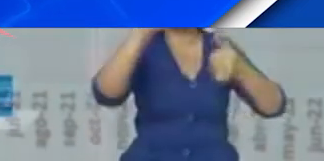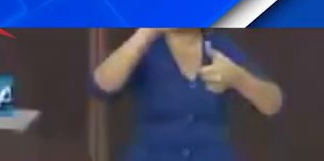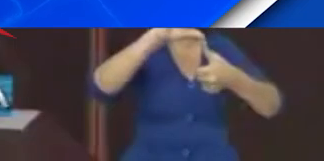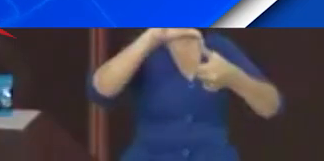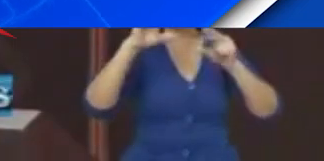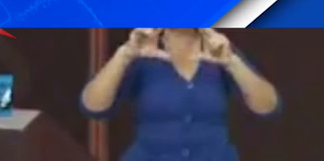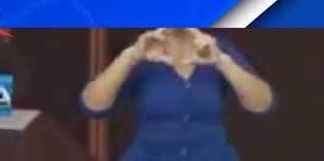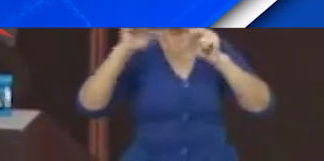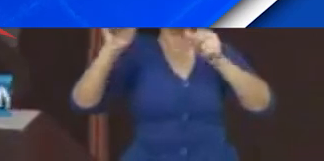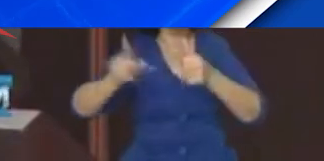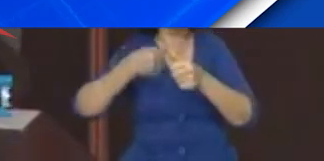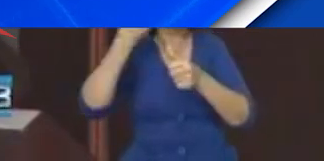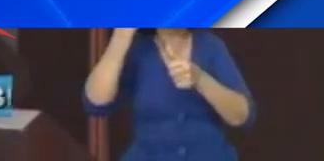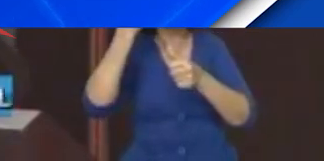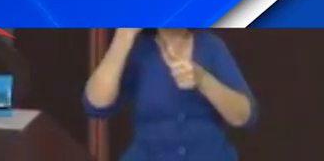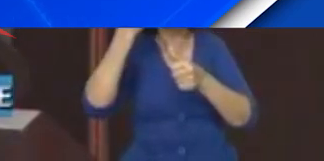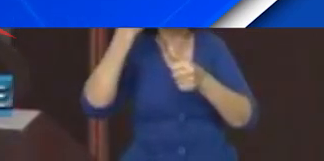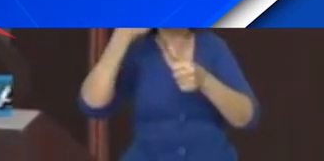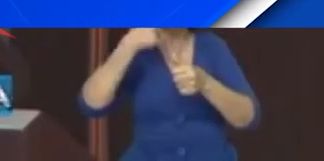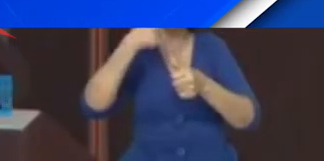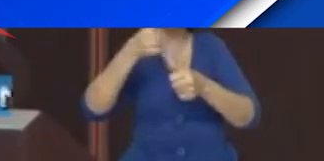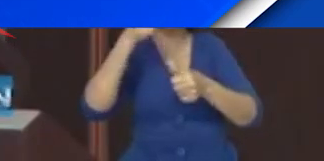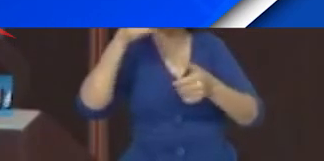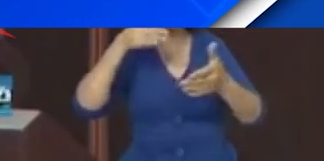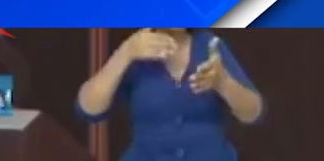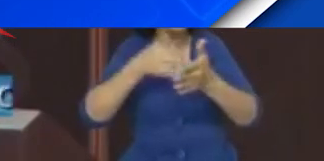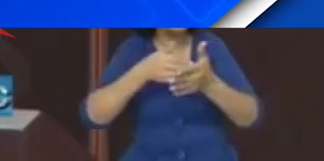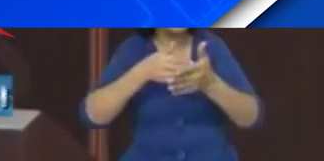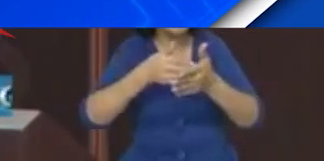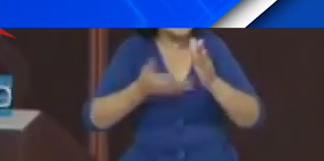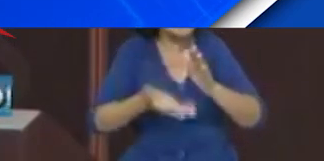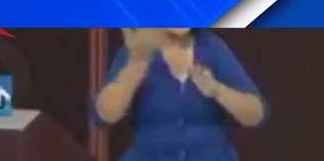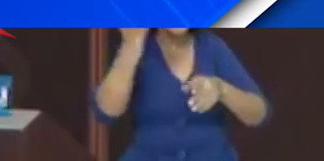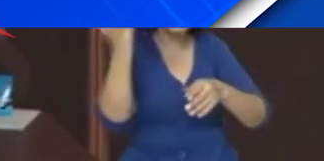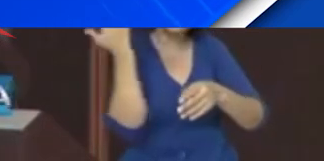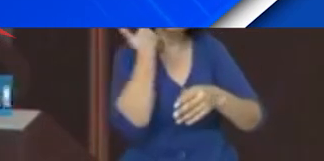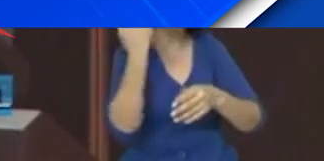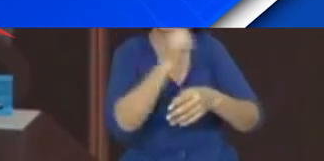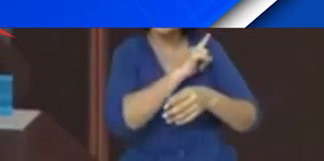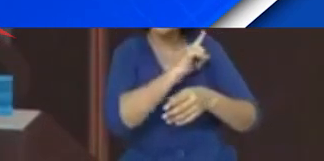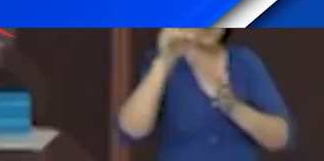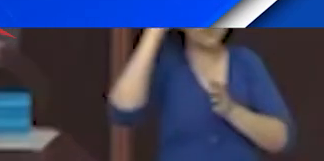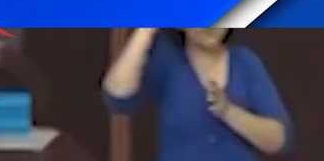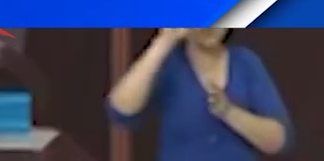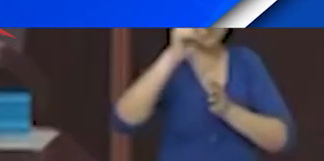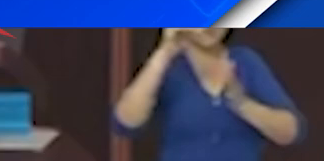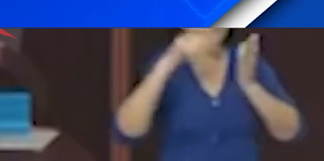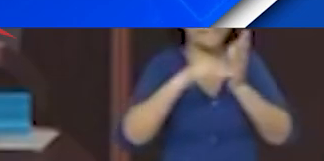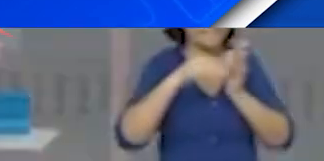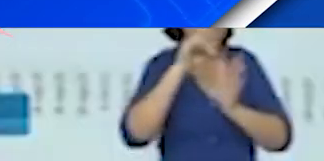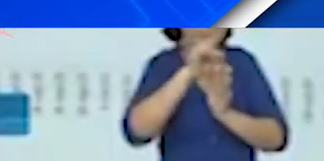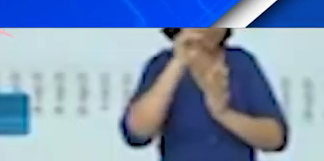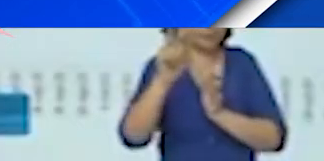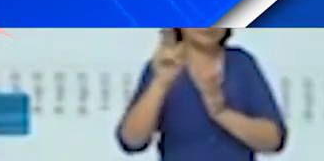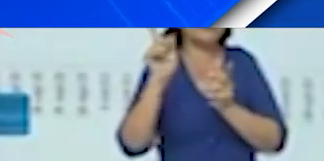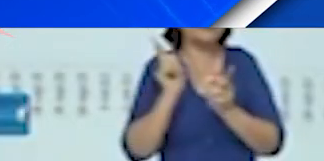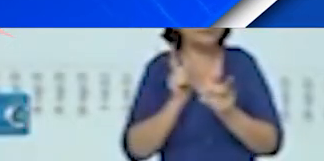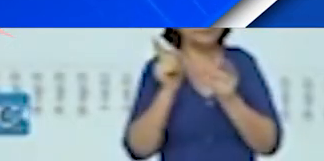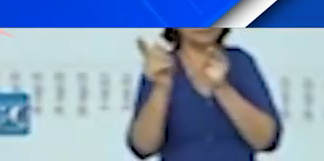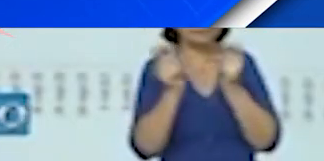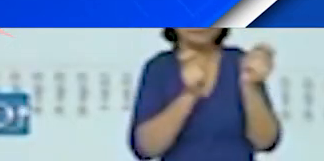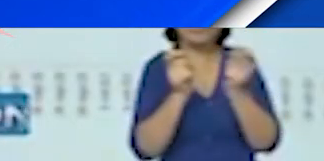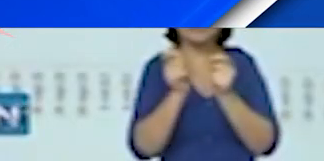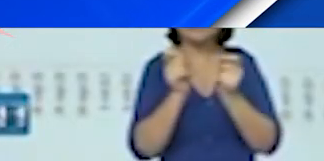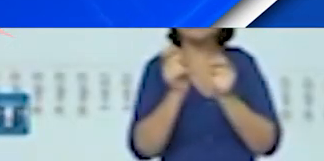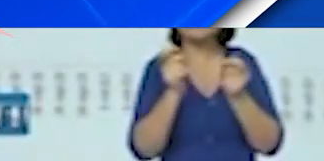medida, Nicaragua congeló el precio del gas un tiempo y congeló también los precios de los combustibles para que no siguieran subiendo. Este es el comportamiento que tenemos